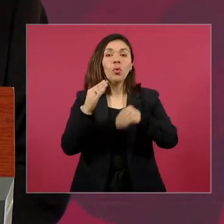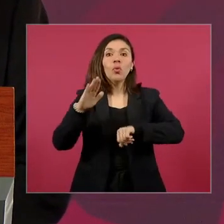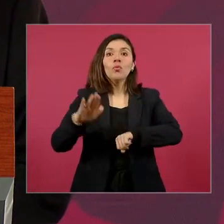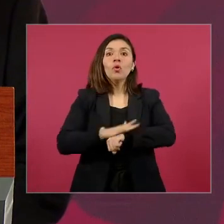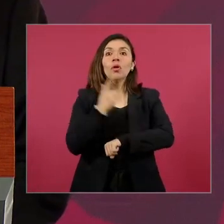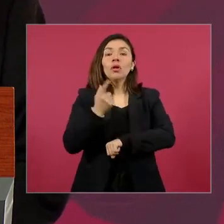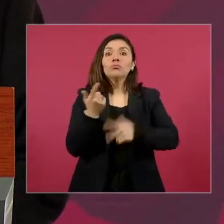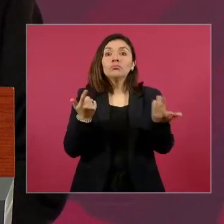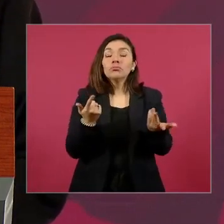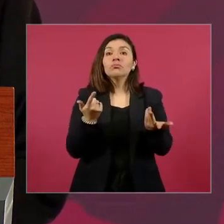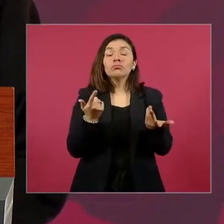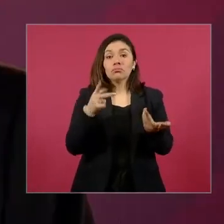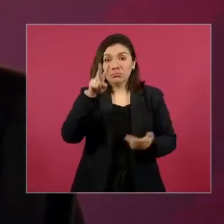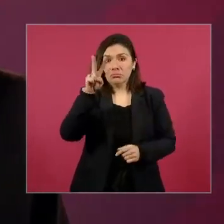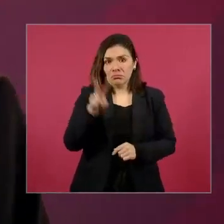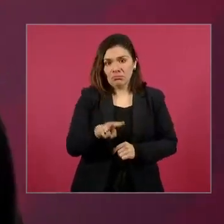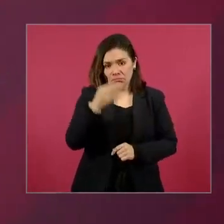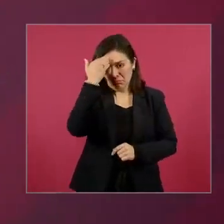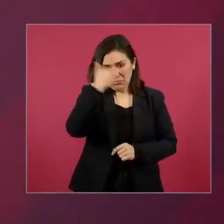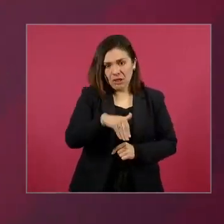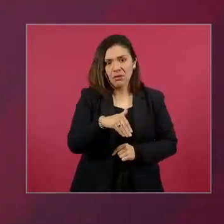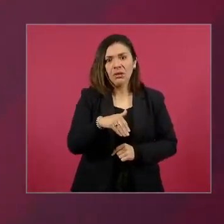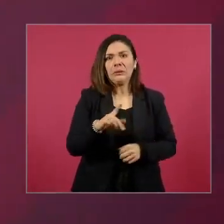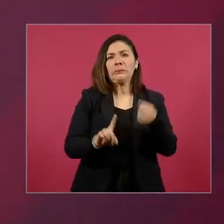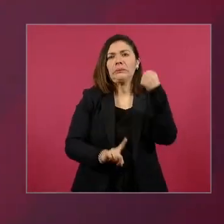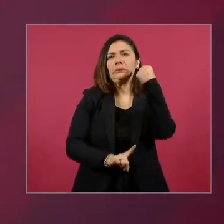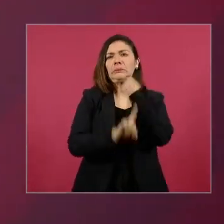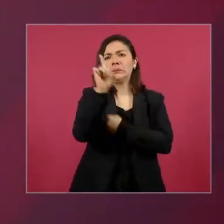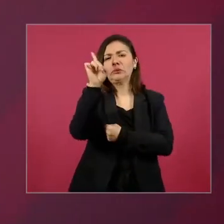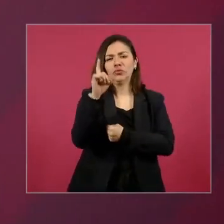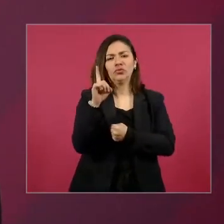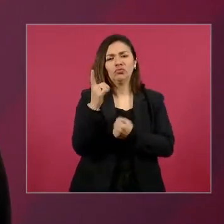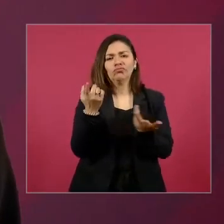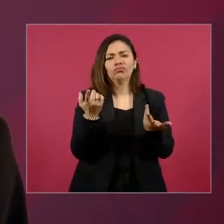porque aún enfrentando